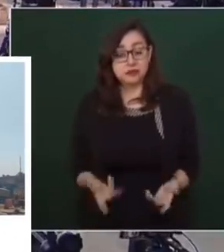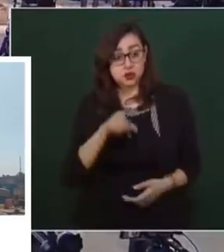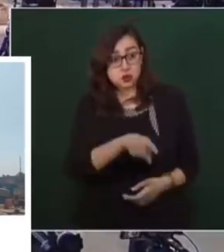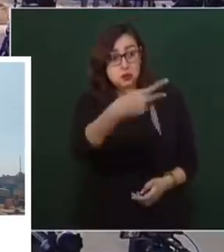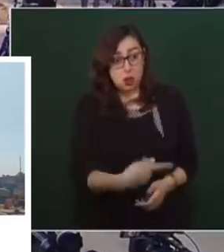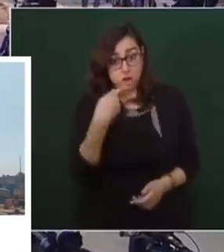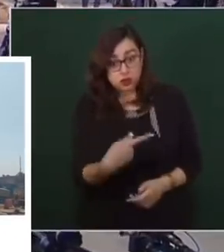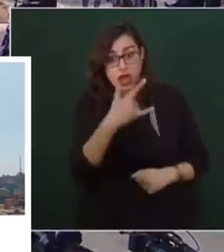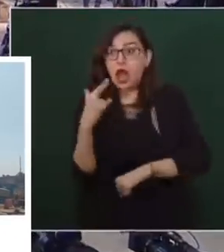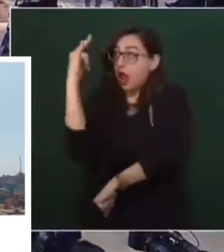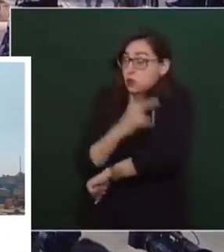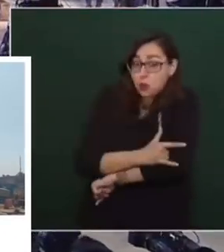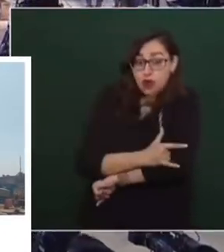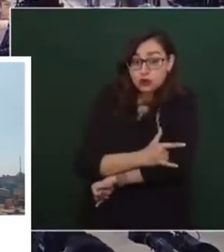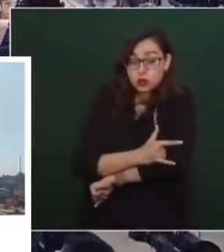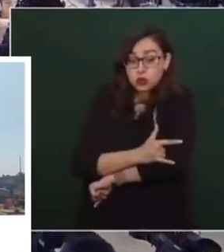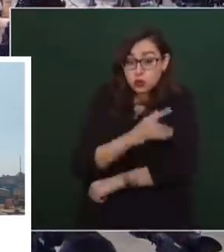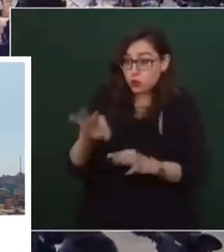terminado?